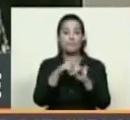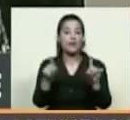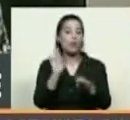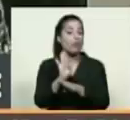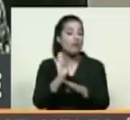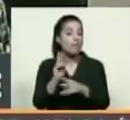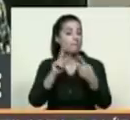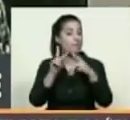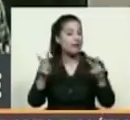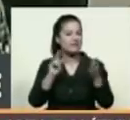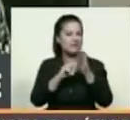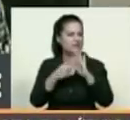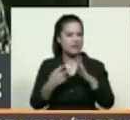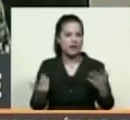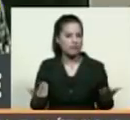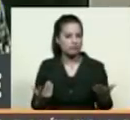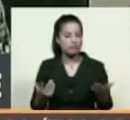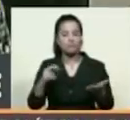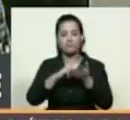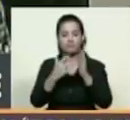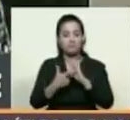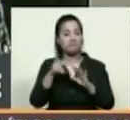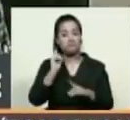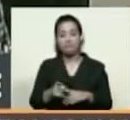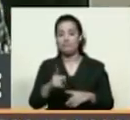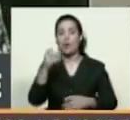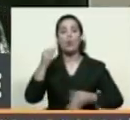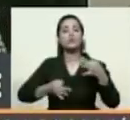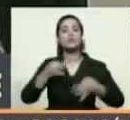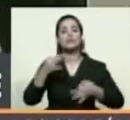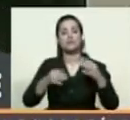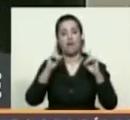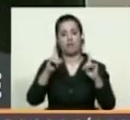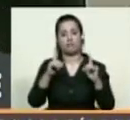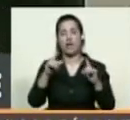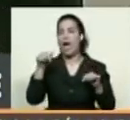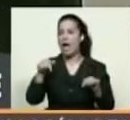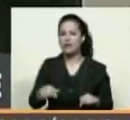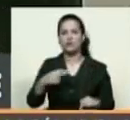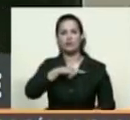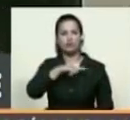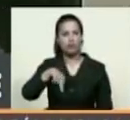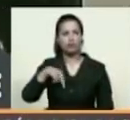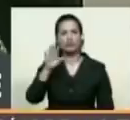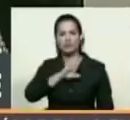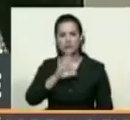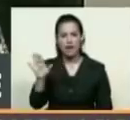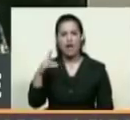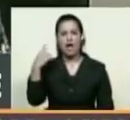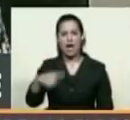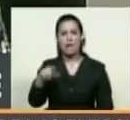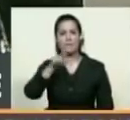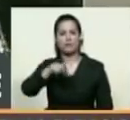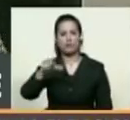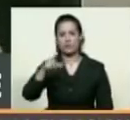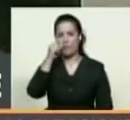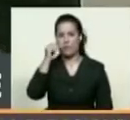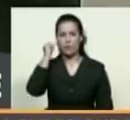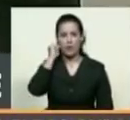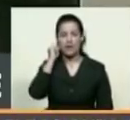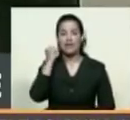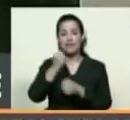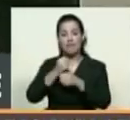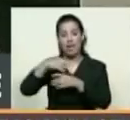paz también significa que hagamos acto de justicia. Y aquí nosotros tenemos funcionarios y funcionarias del